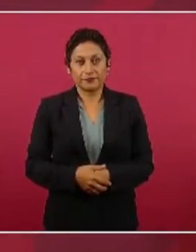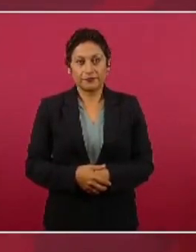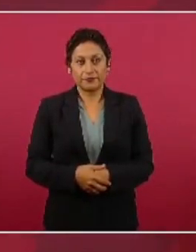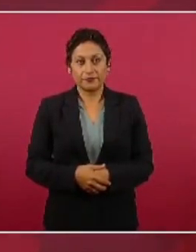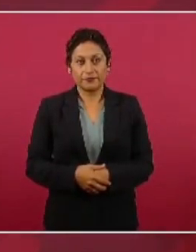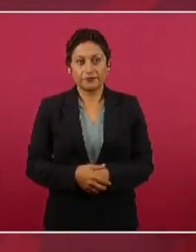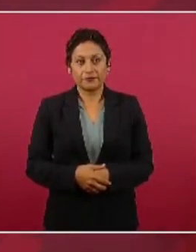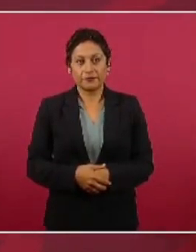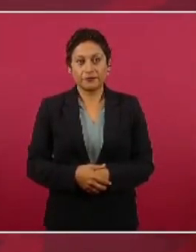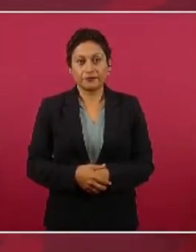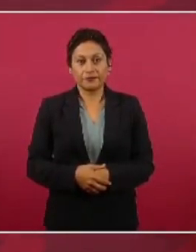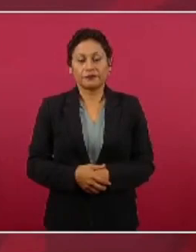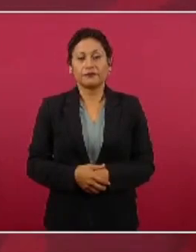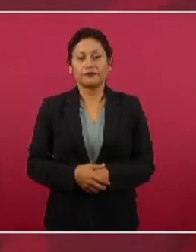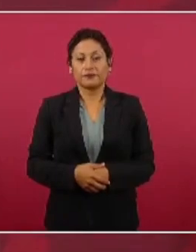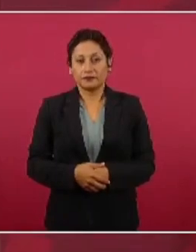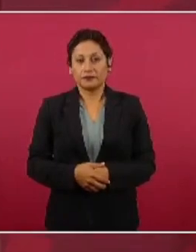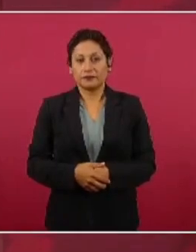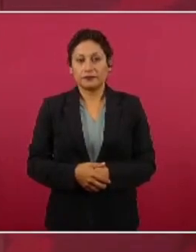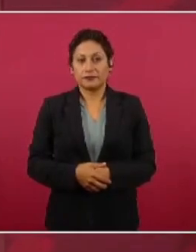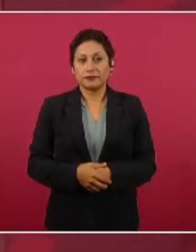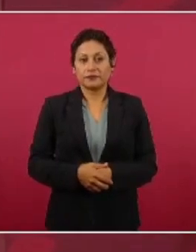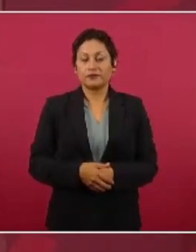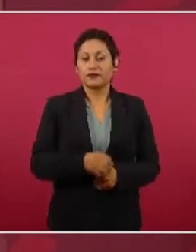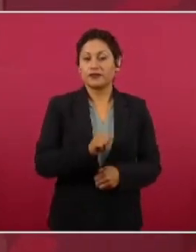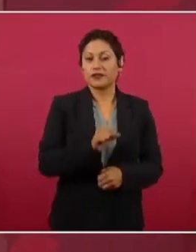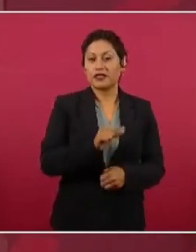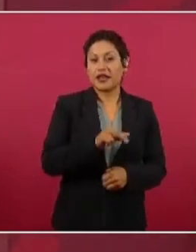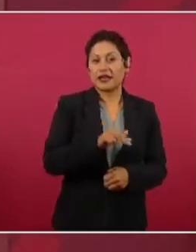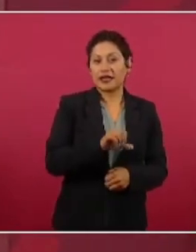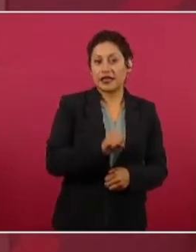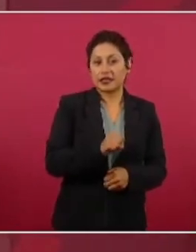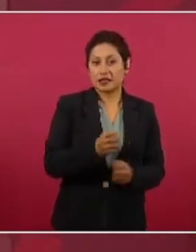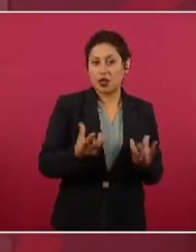había estado con Salinas Héctor Aguilar Camín,